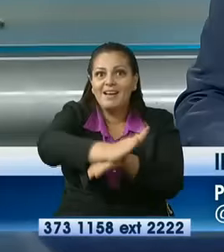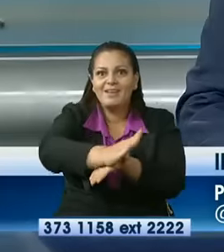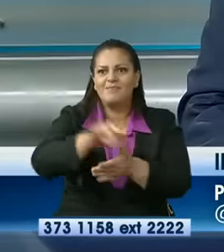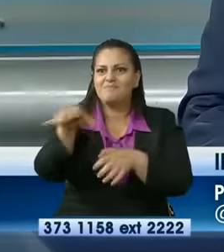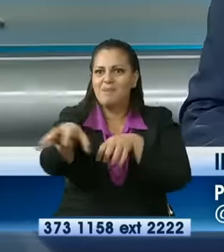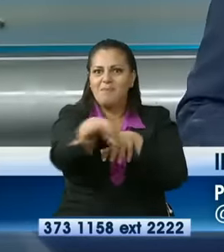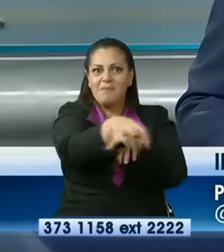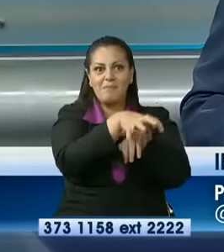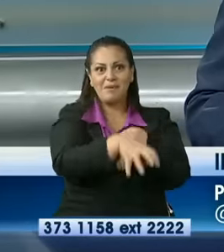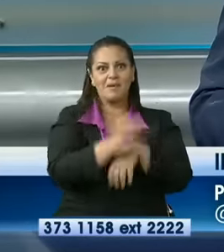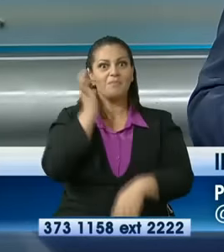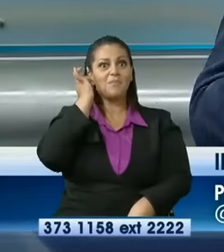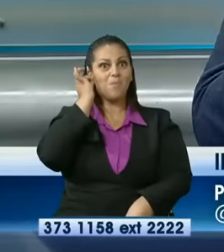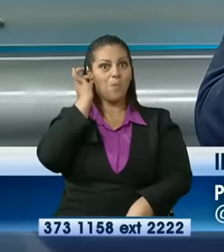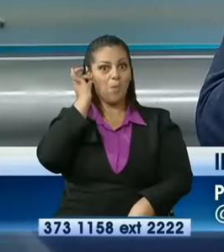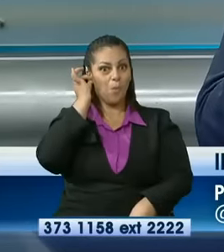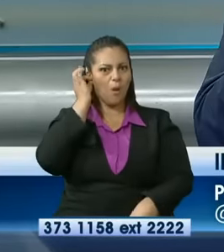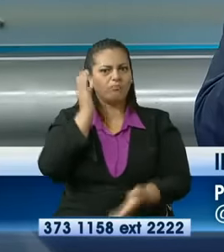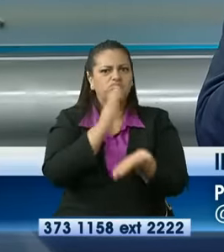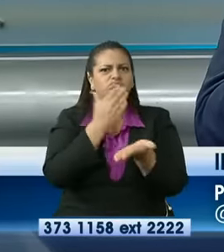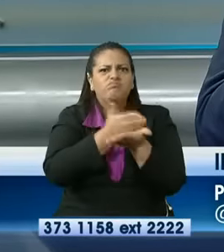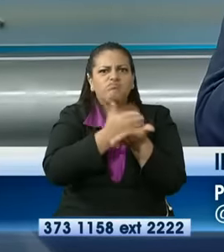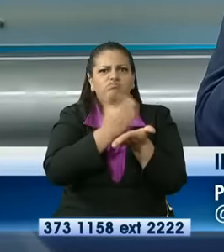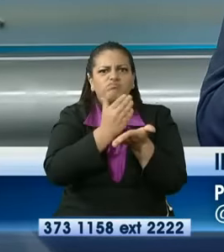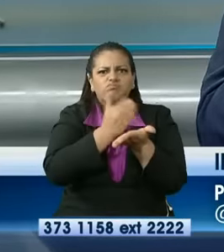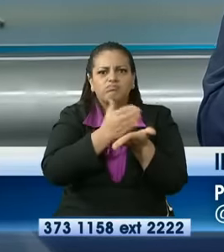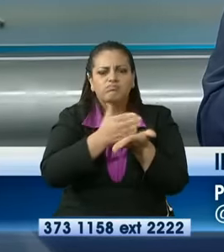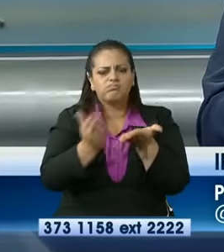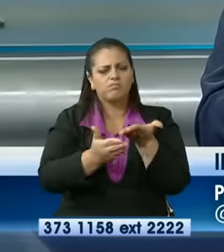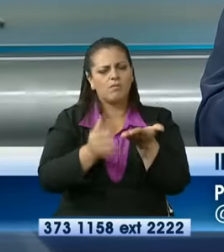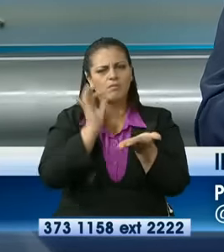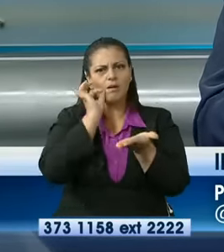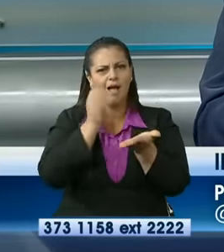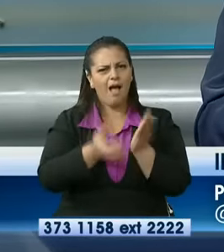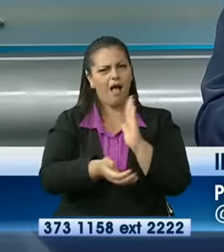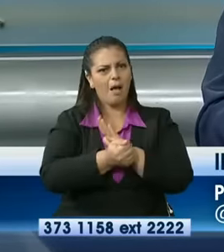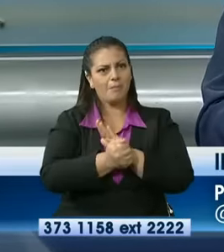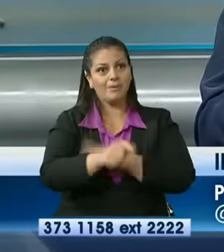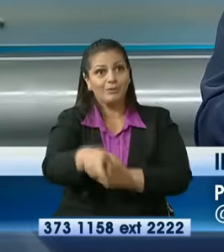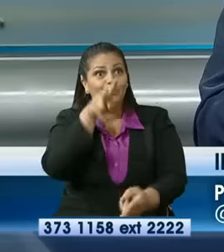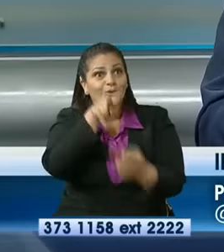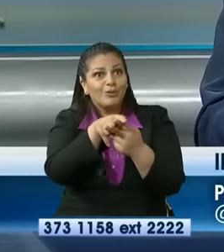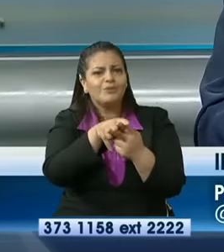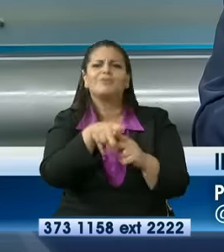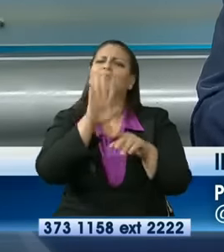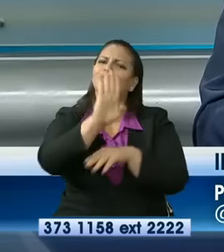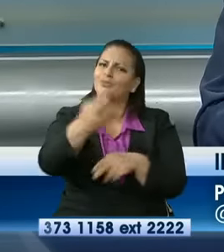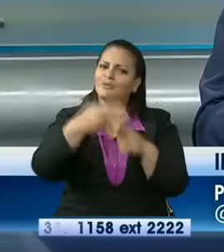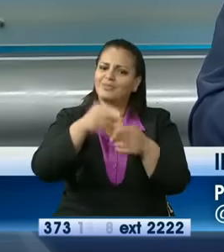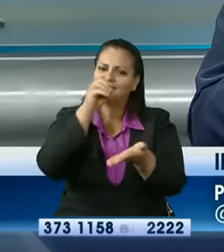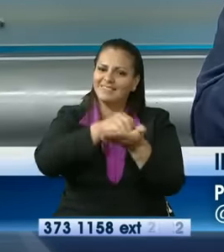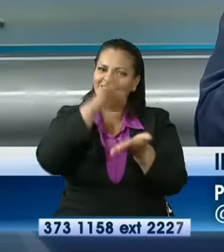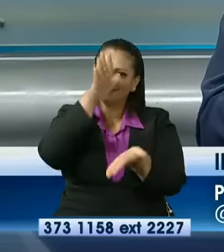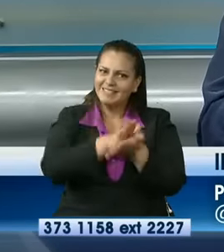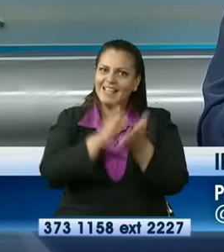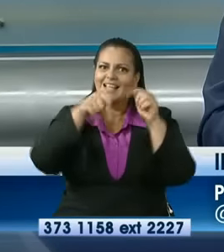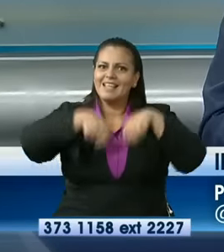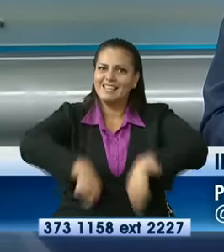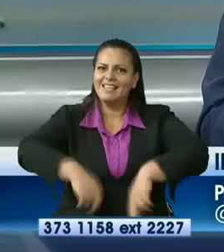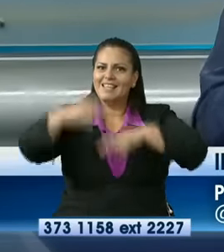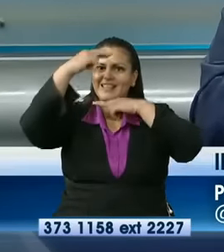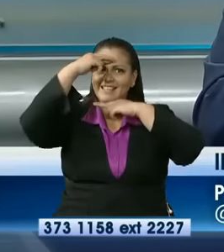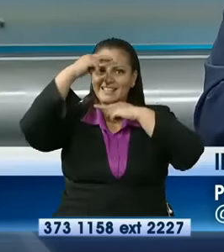sentado aquí ahí. La madrina que hasta mañana usted puede inscribir, no se olviden, hasta mañana la pueden